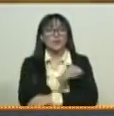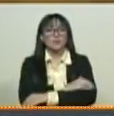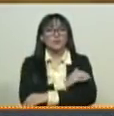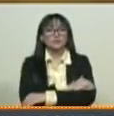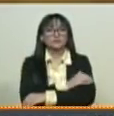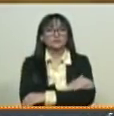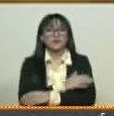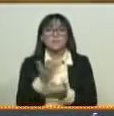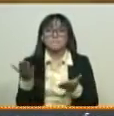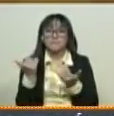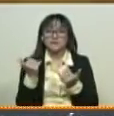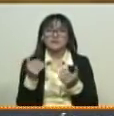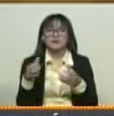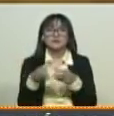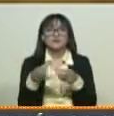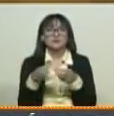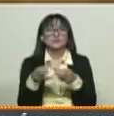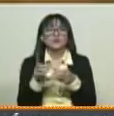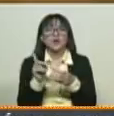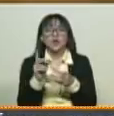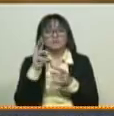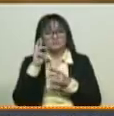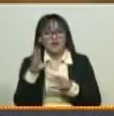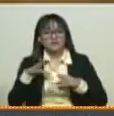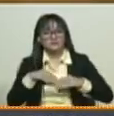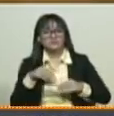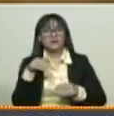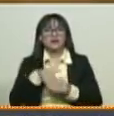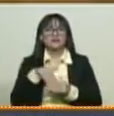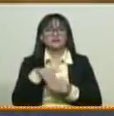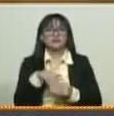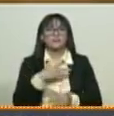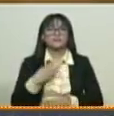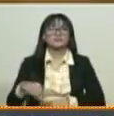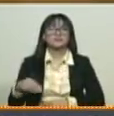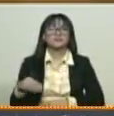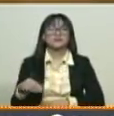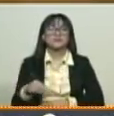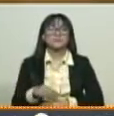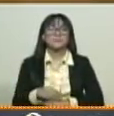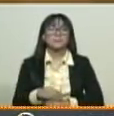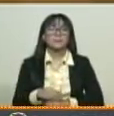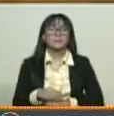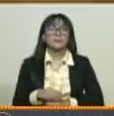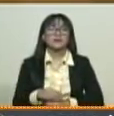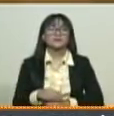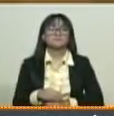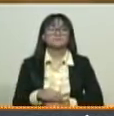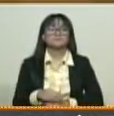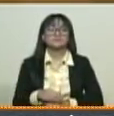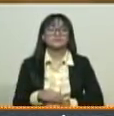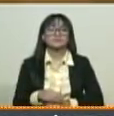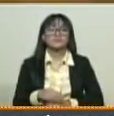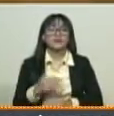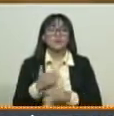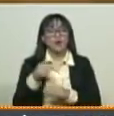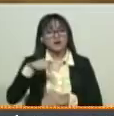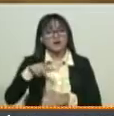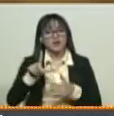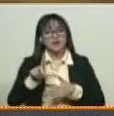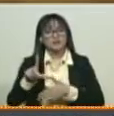oposición, haciendo lobby para que no sean reconocidas estas elecciones presidenciales. E igualmente, acá en